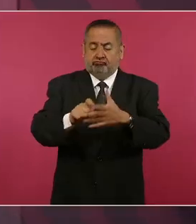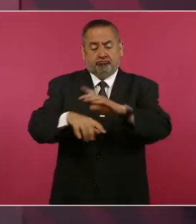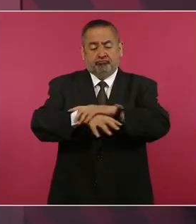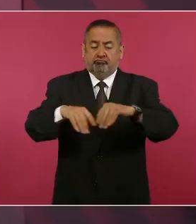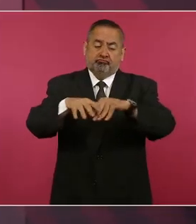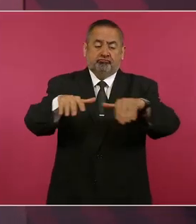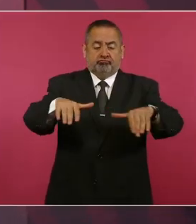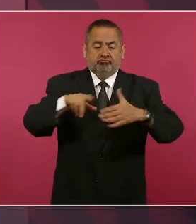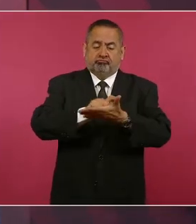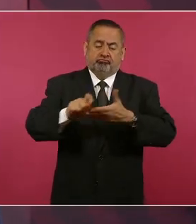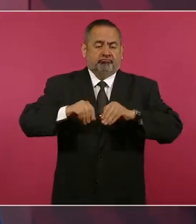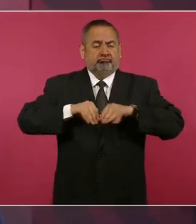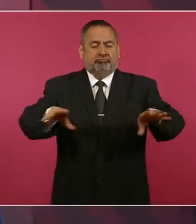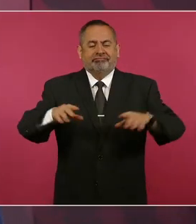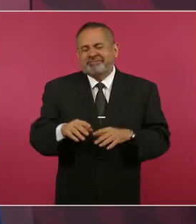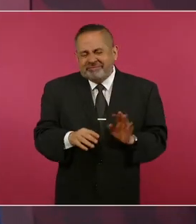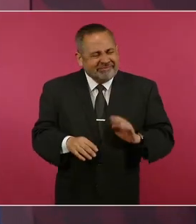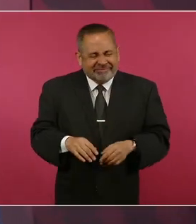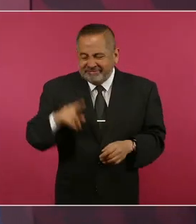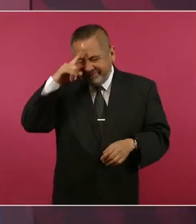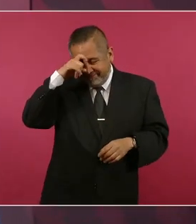periódico